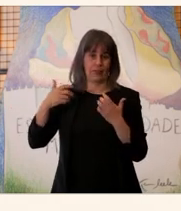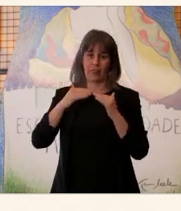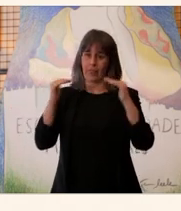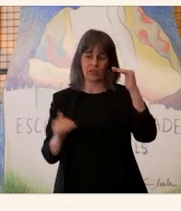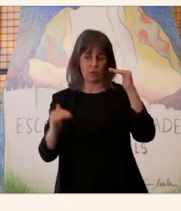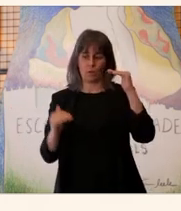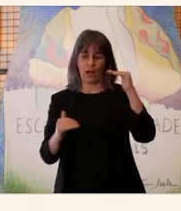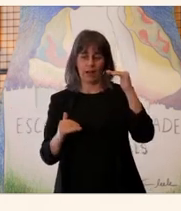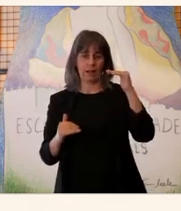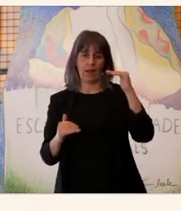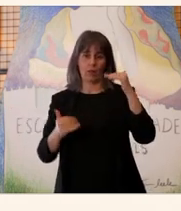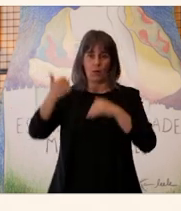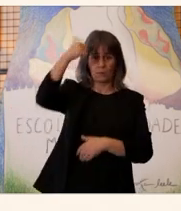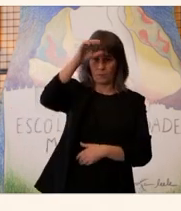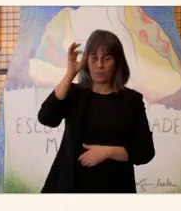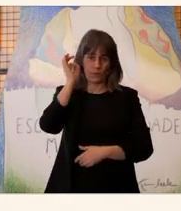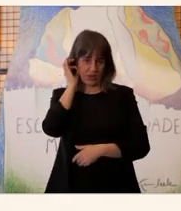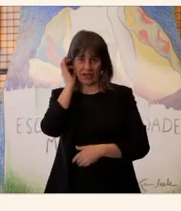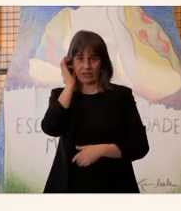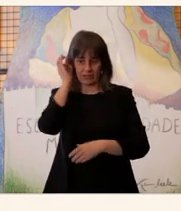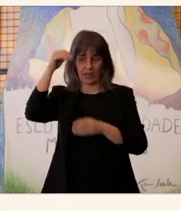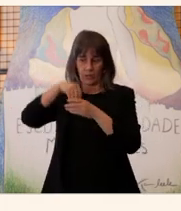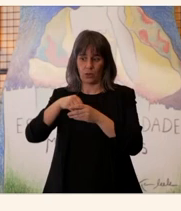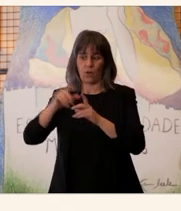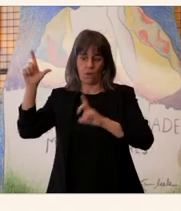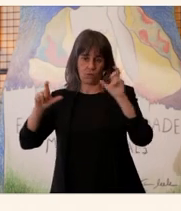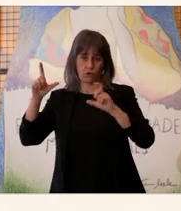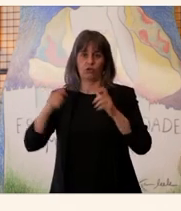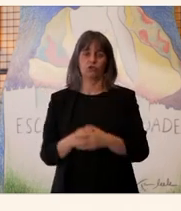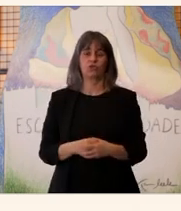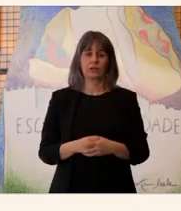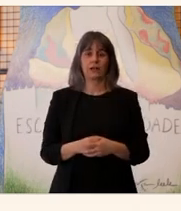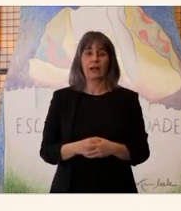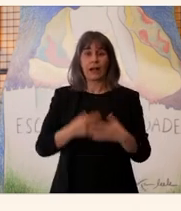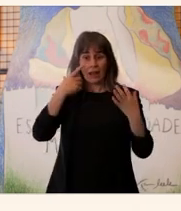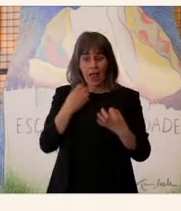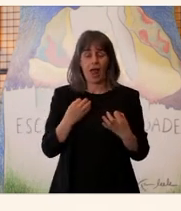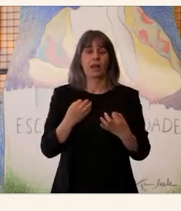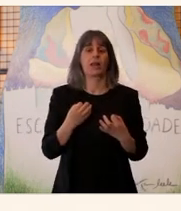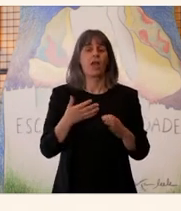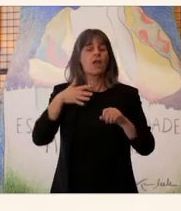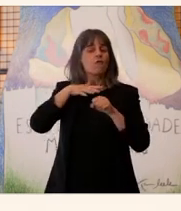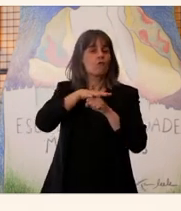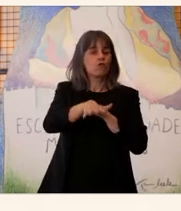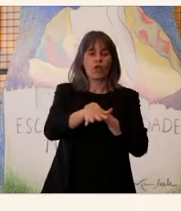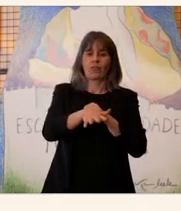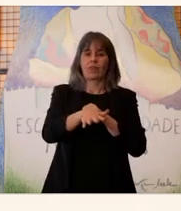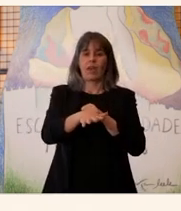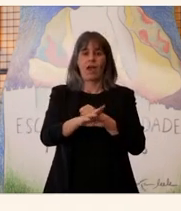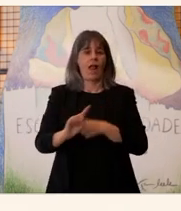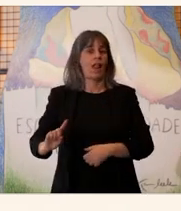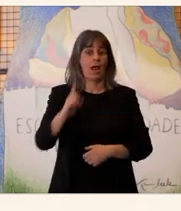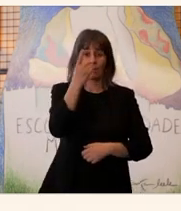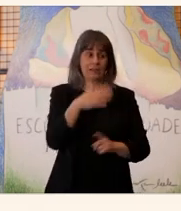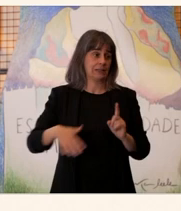que hay entre entre mujeres y hombres en esta foto es decir quienes tienen mayor influencia en nuestro